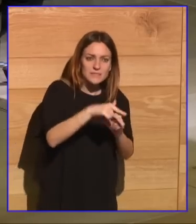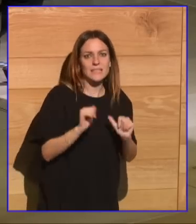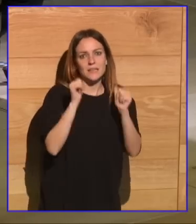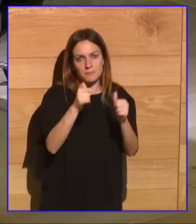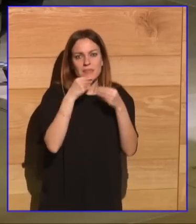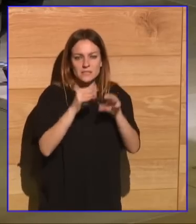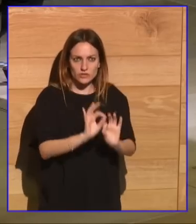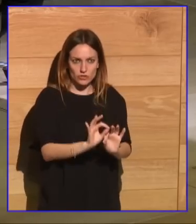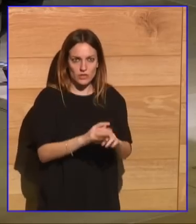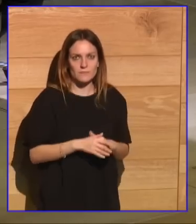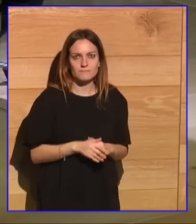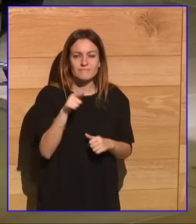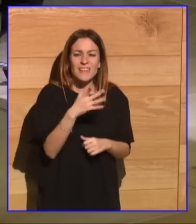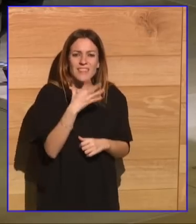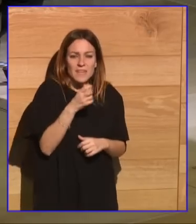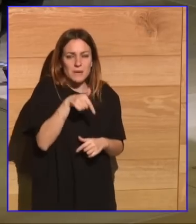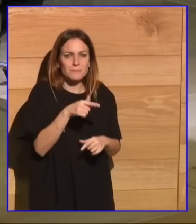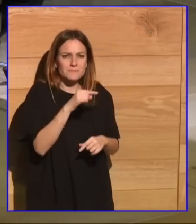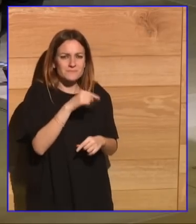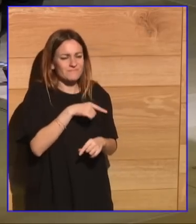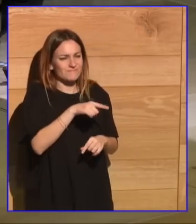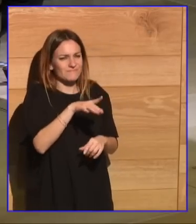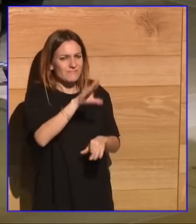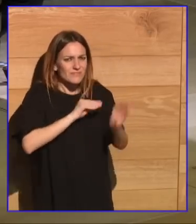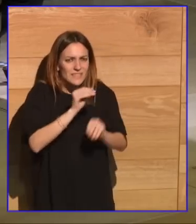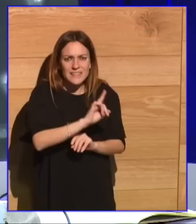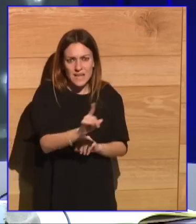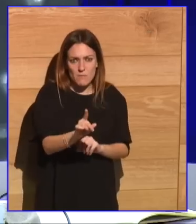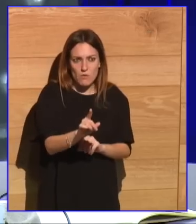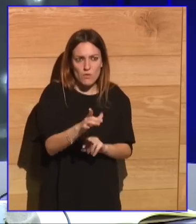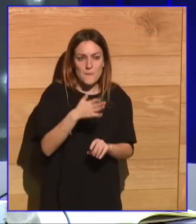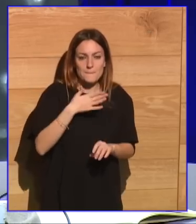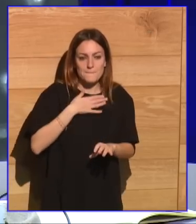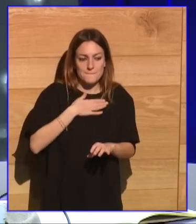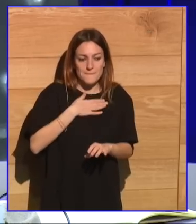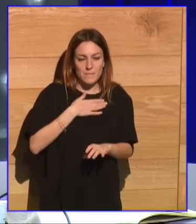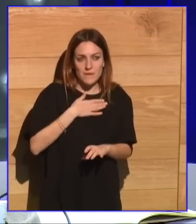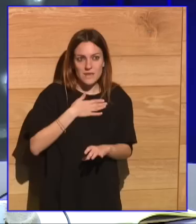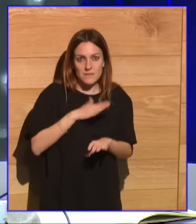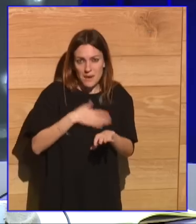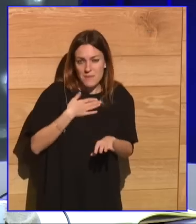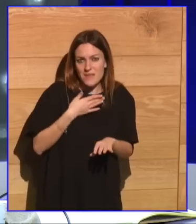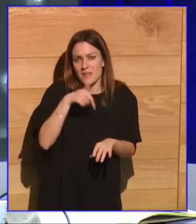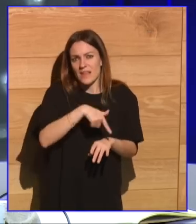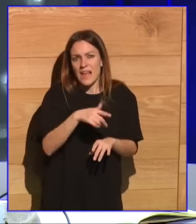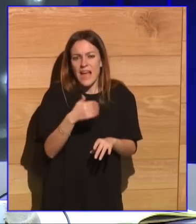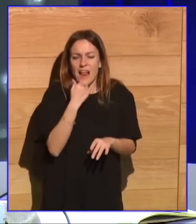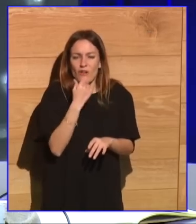percibe tampoco ese drama en la película. La película, en mi opinión, tiene una extraña ausencia de